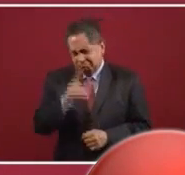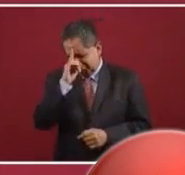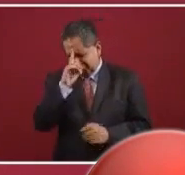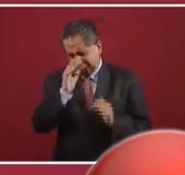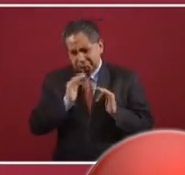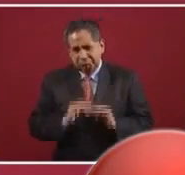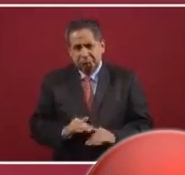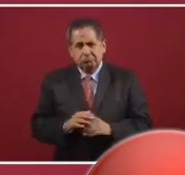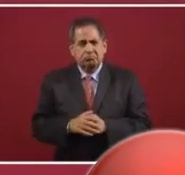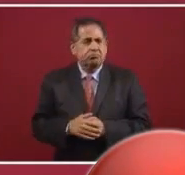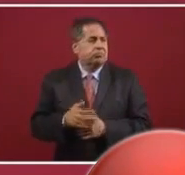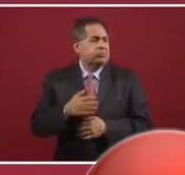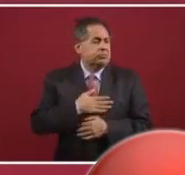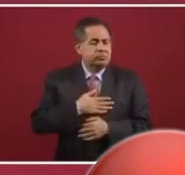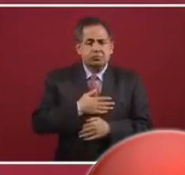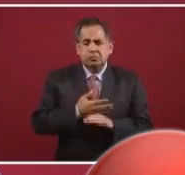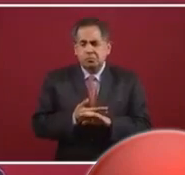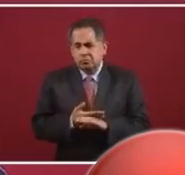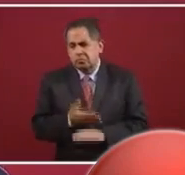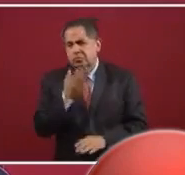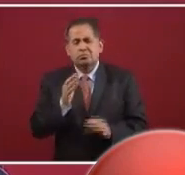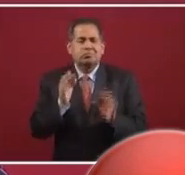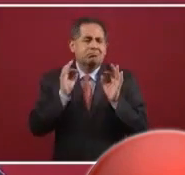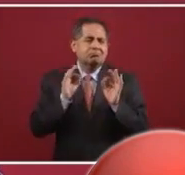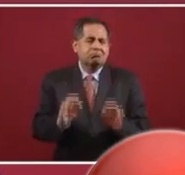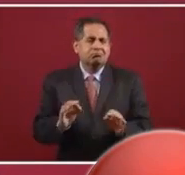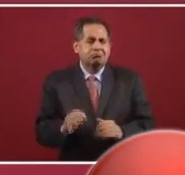Al contrario, estoy muy